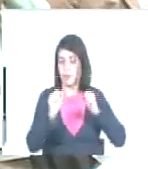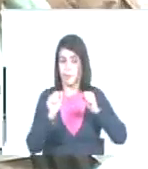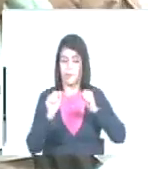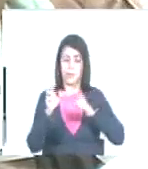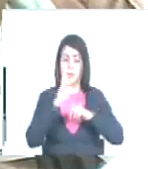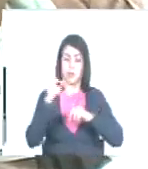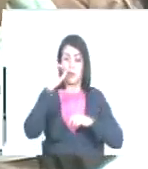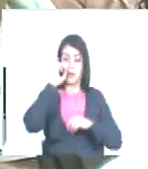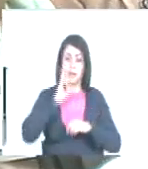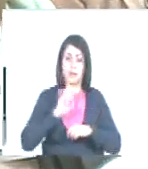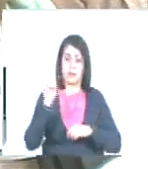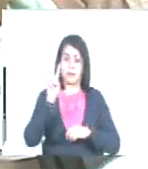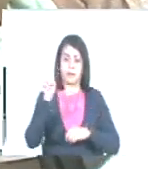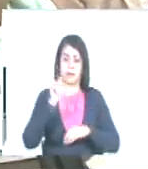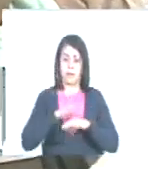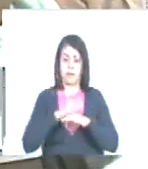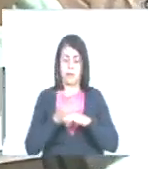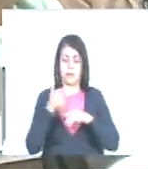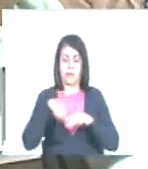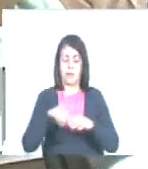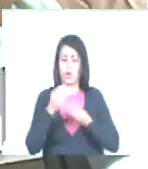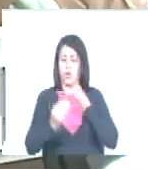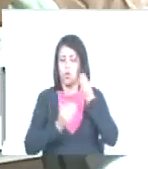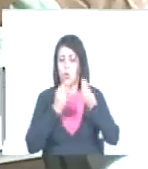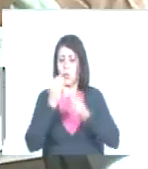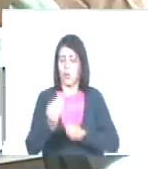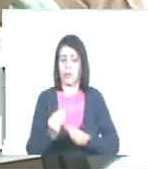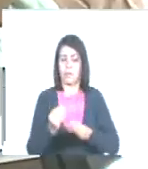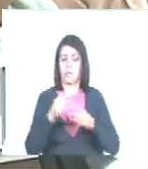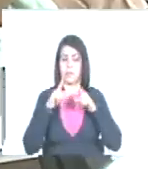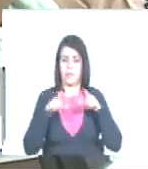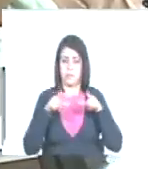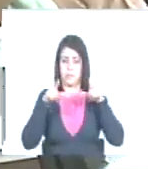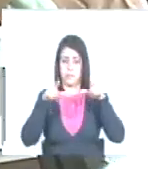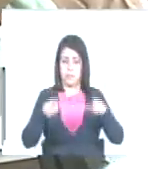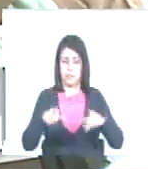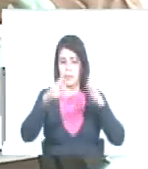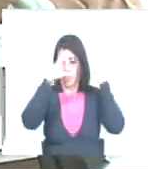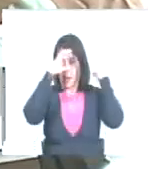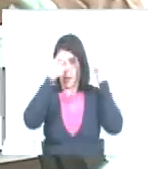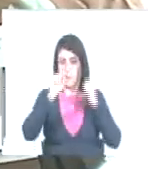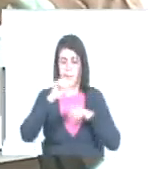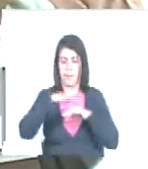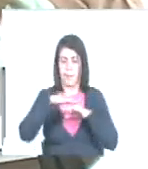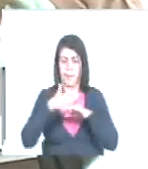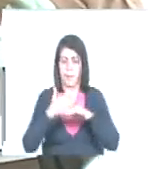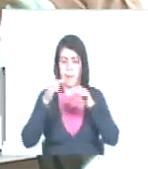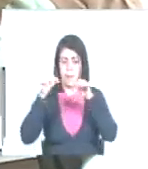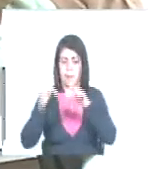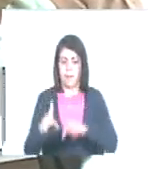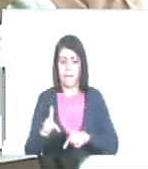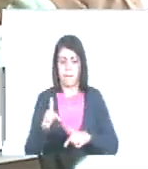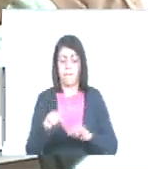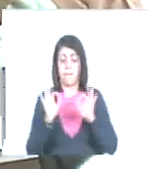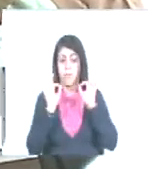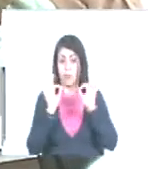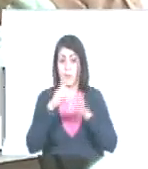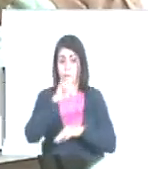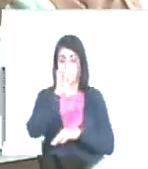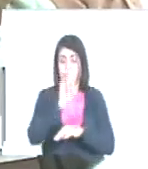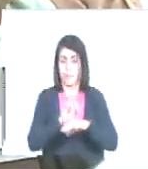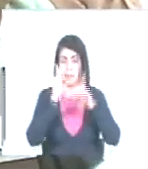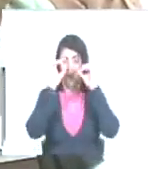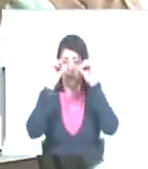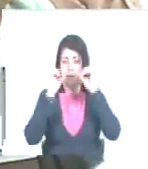la República Bolivariana de Venezuela a través de la acreditación de los embajadores con carácter extraordinario y